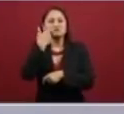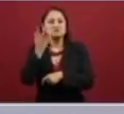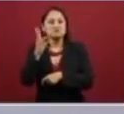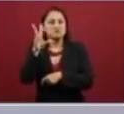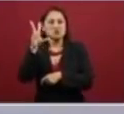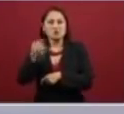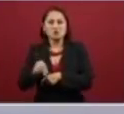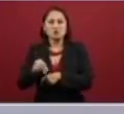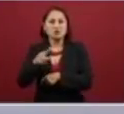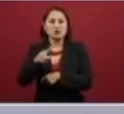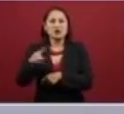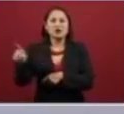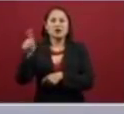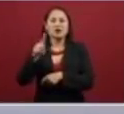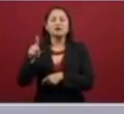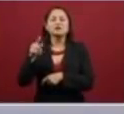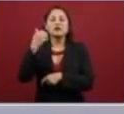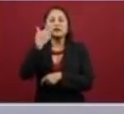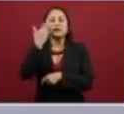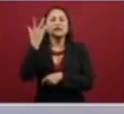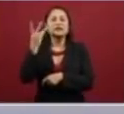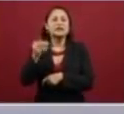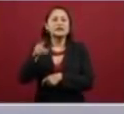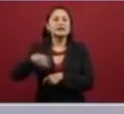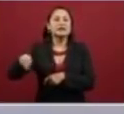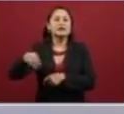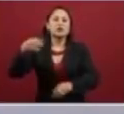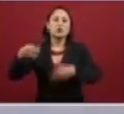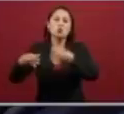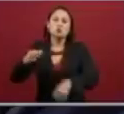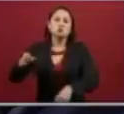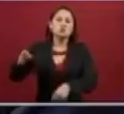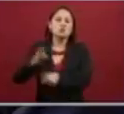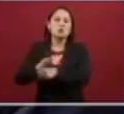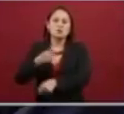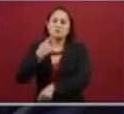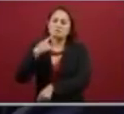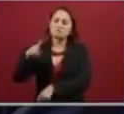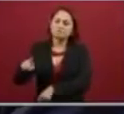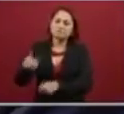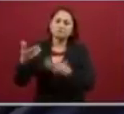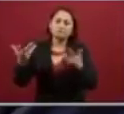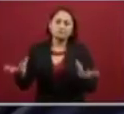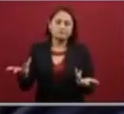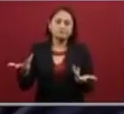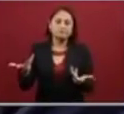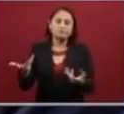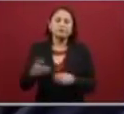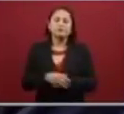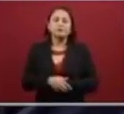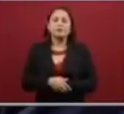con una lluvia de amparos y estamos siendo